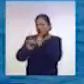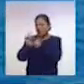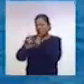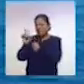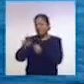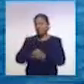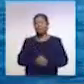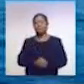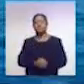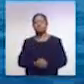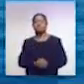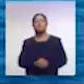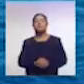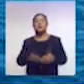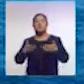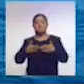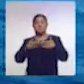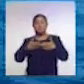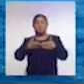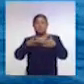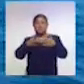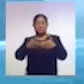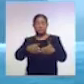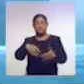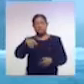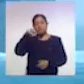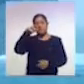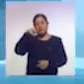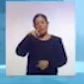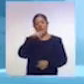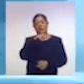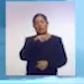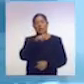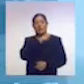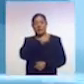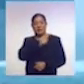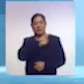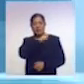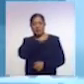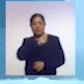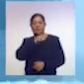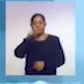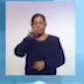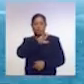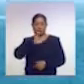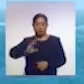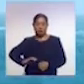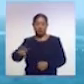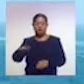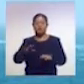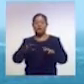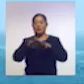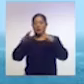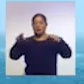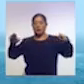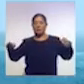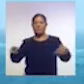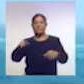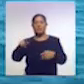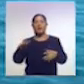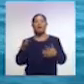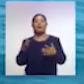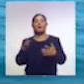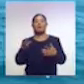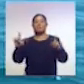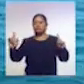Las Fuerzas Navales Conjuntas de Egipto y China realizaron un simulacro el miércoles en el mar Mediterráneo. Así lo dieron a conocer en un